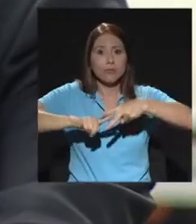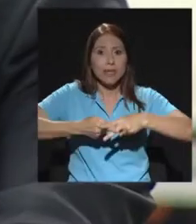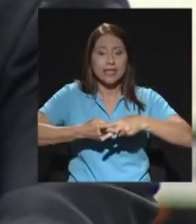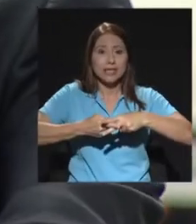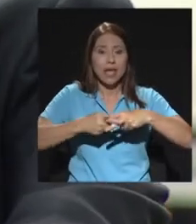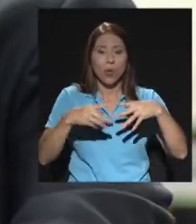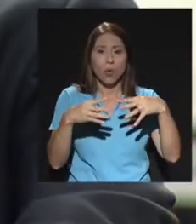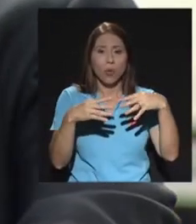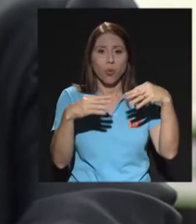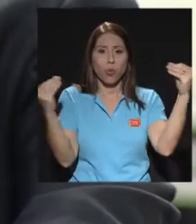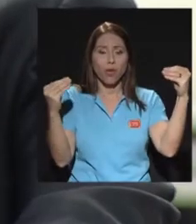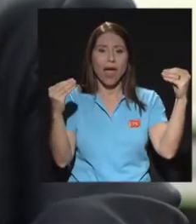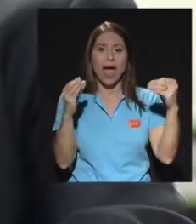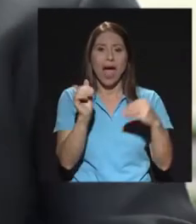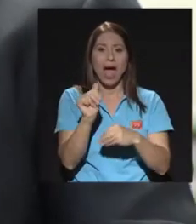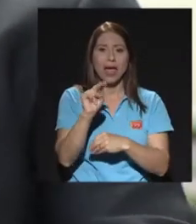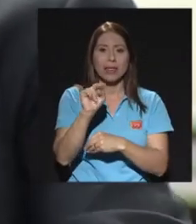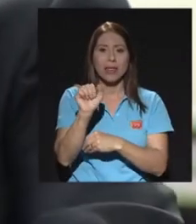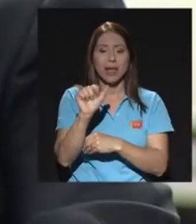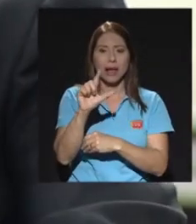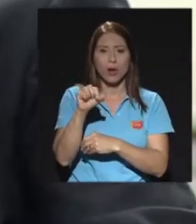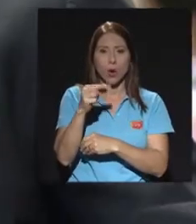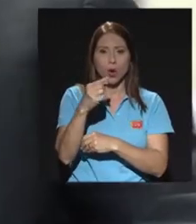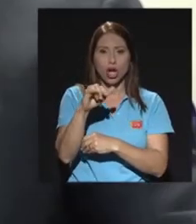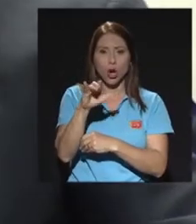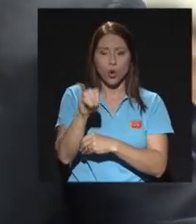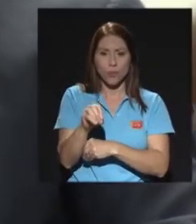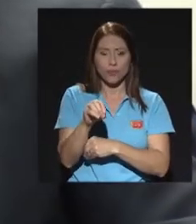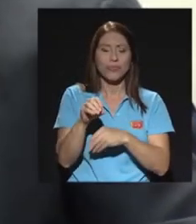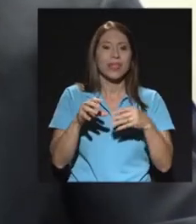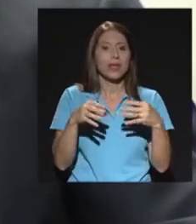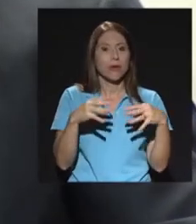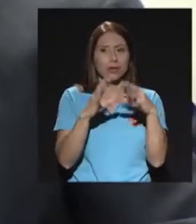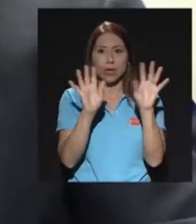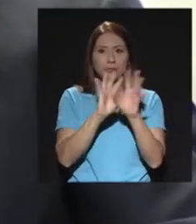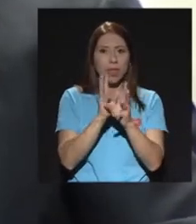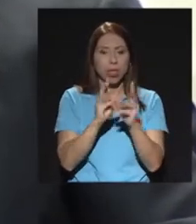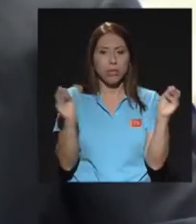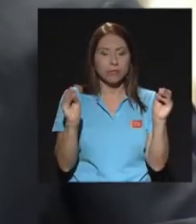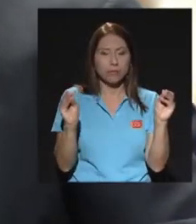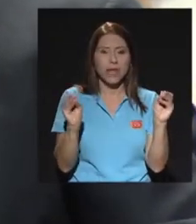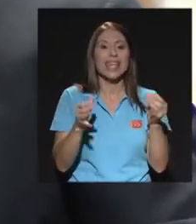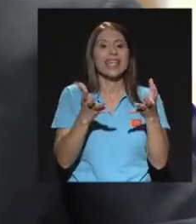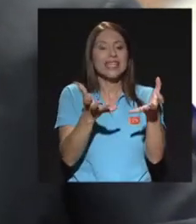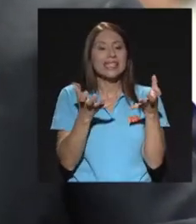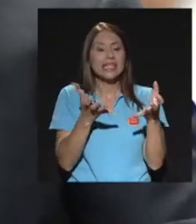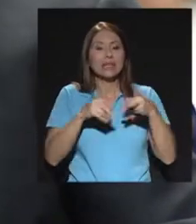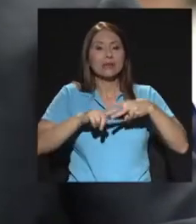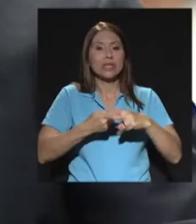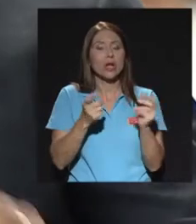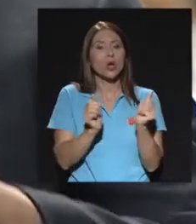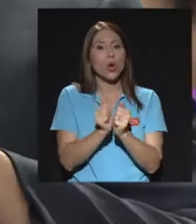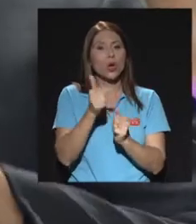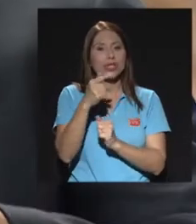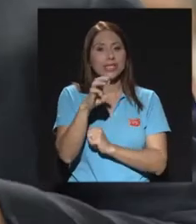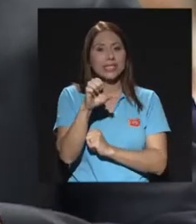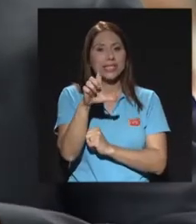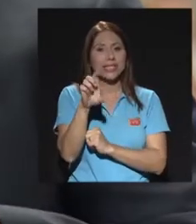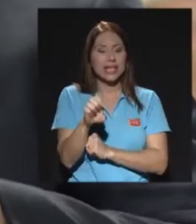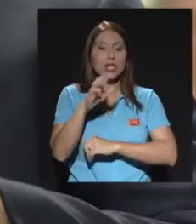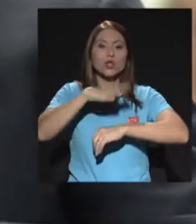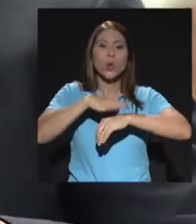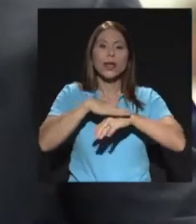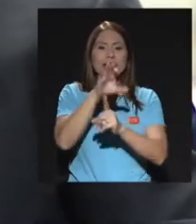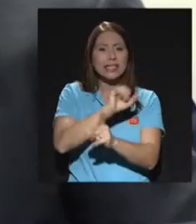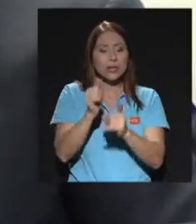bien del apagón analógico. Quisiera iniciar con doña Giselle, reflexionando en torno a cuál es el estado actual